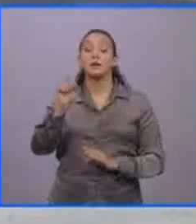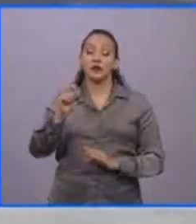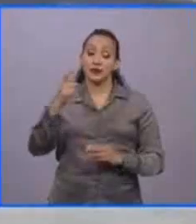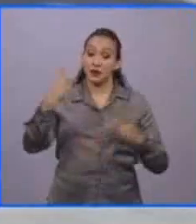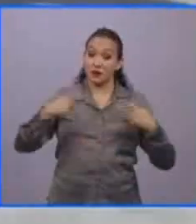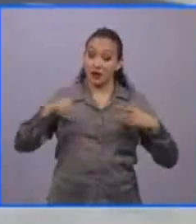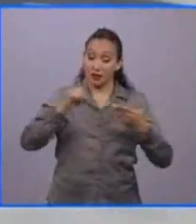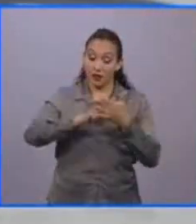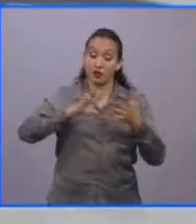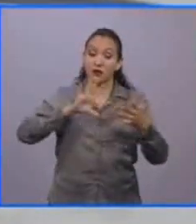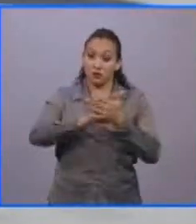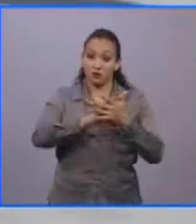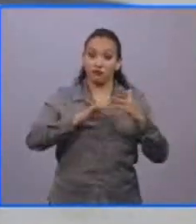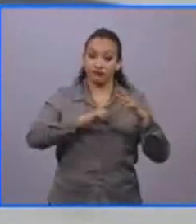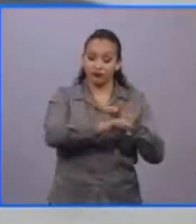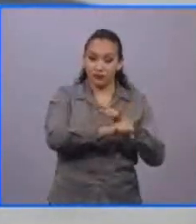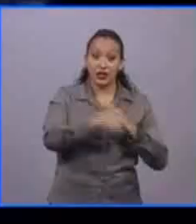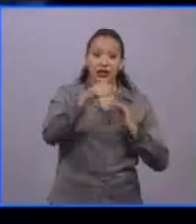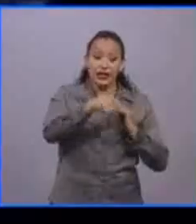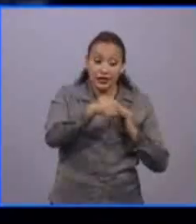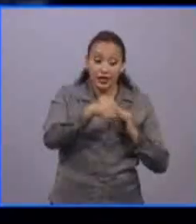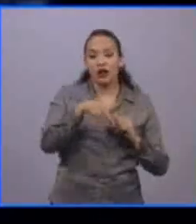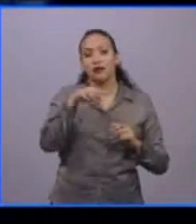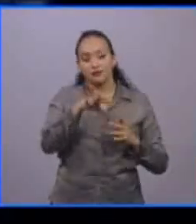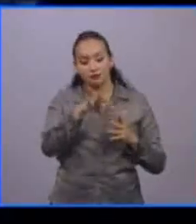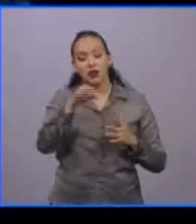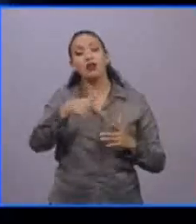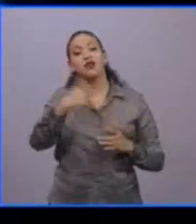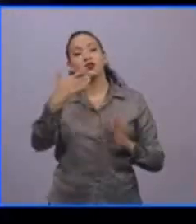220.420 personas en prisión, de las cuales